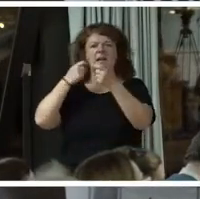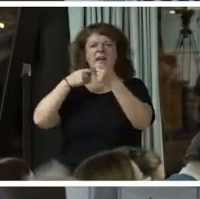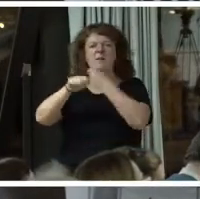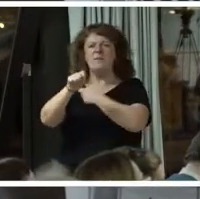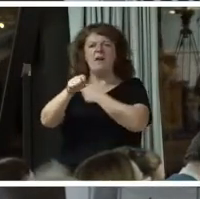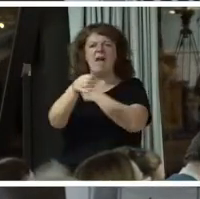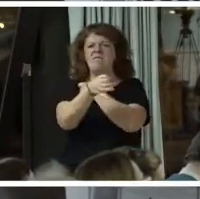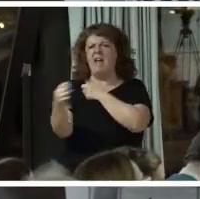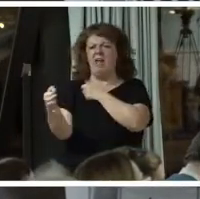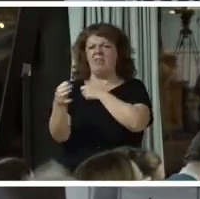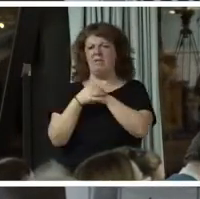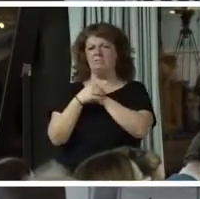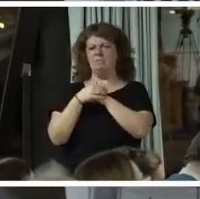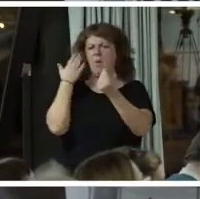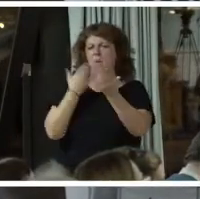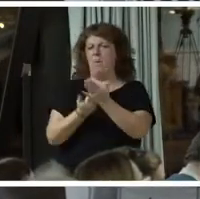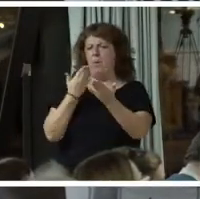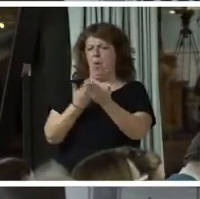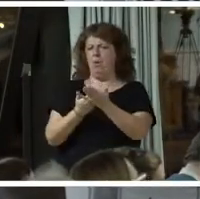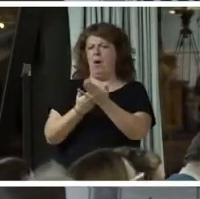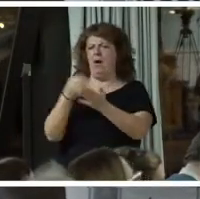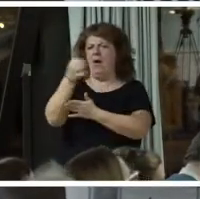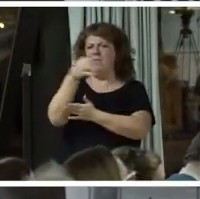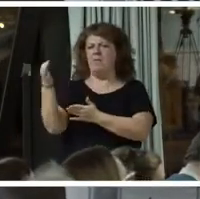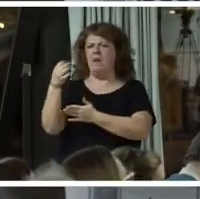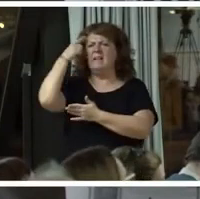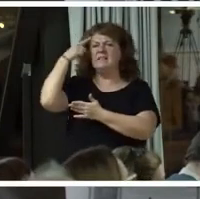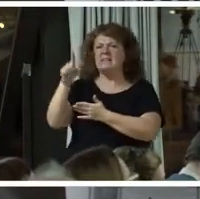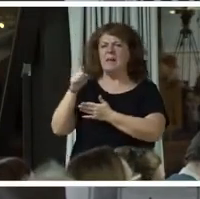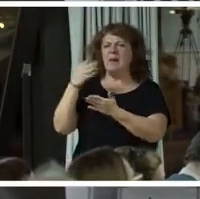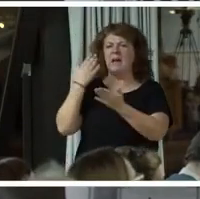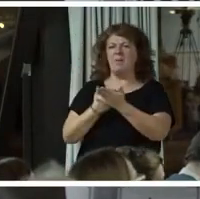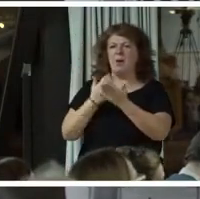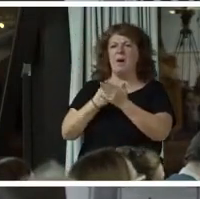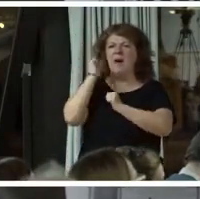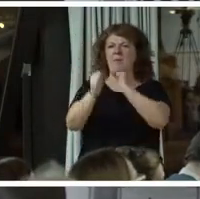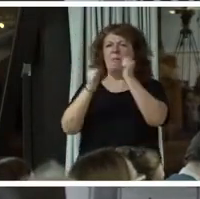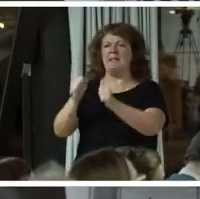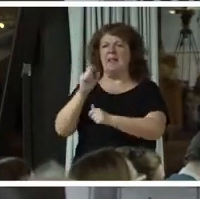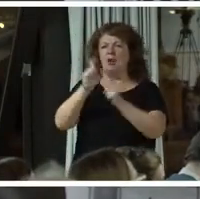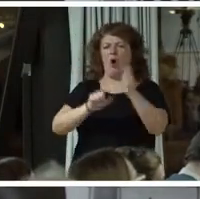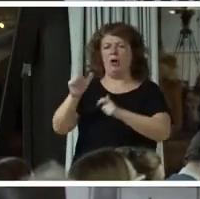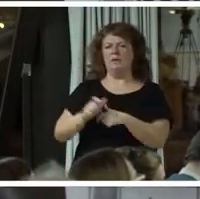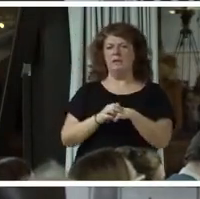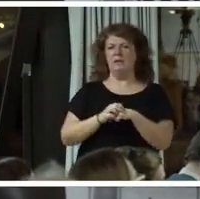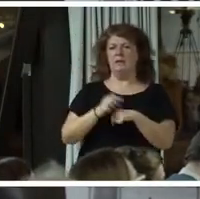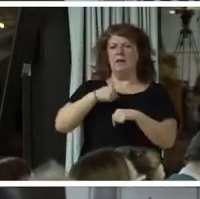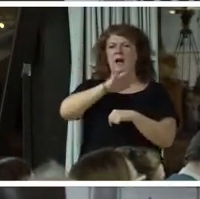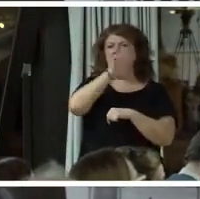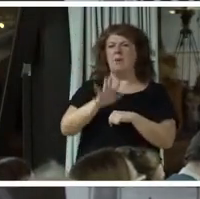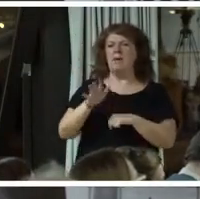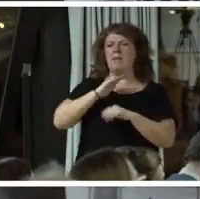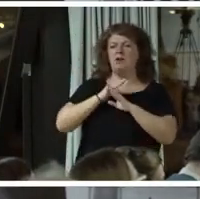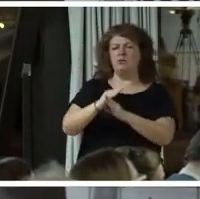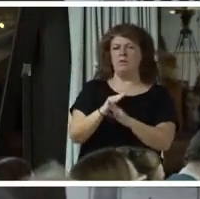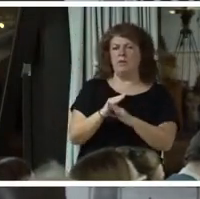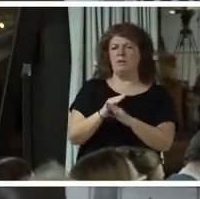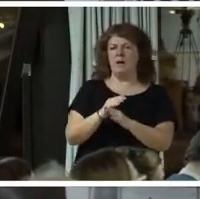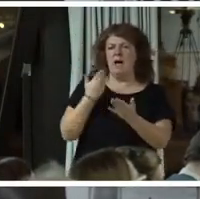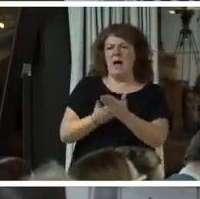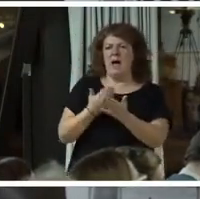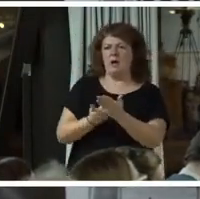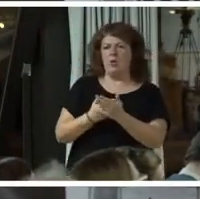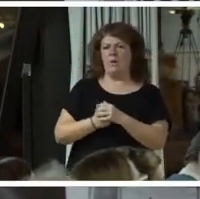probada eficacia lo cual significa que saben que han sido probadas matando gente lo cual me parece suficiente